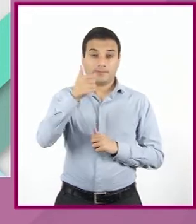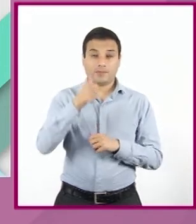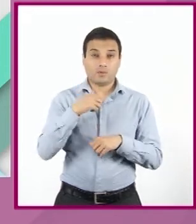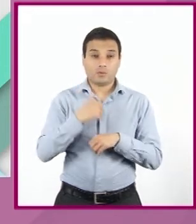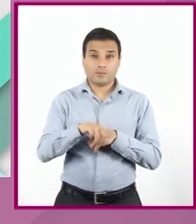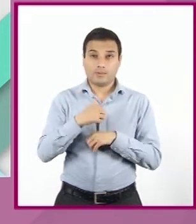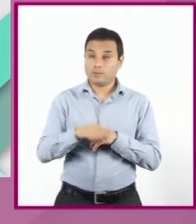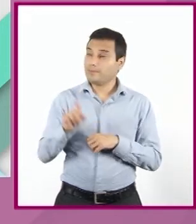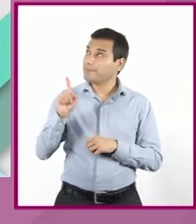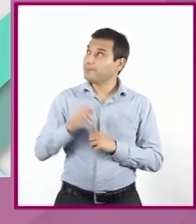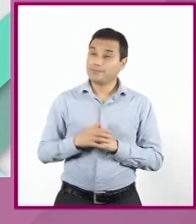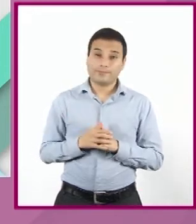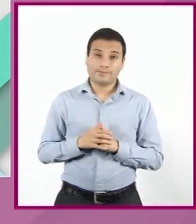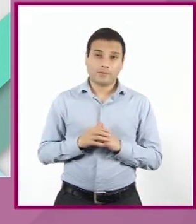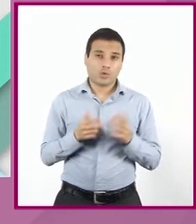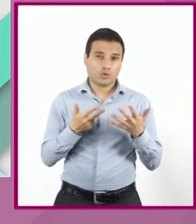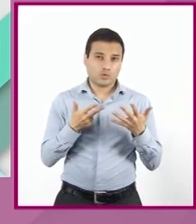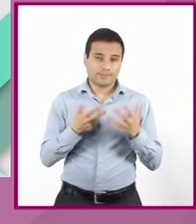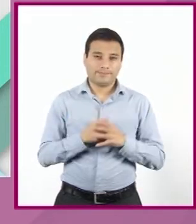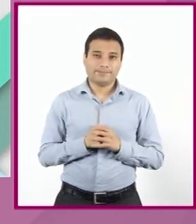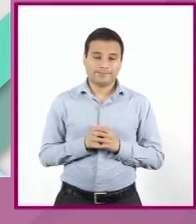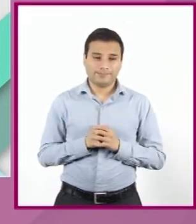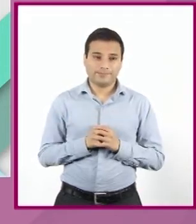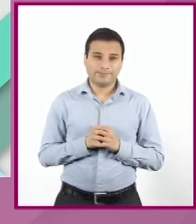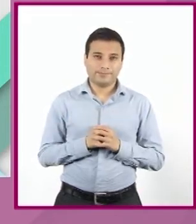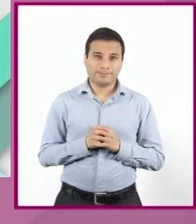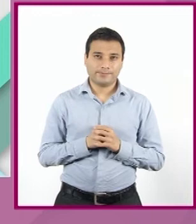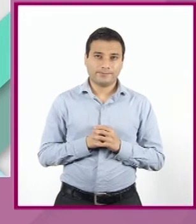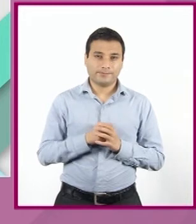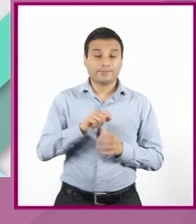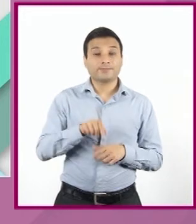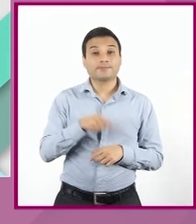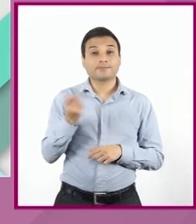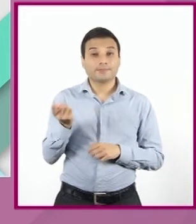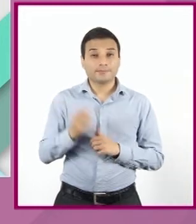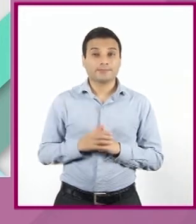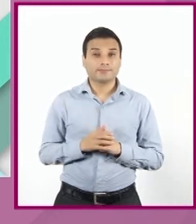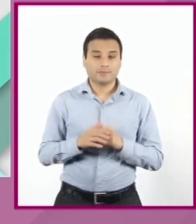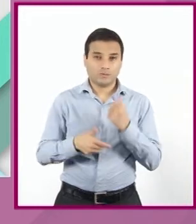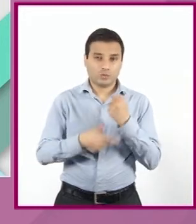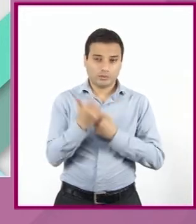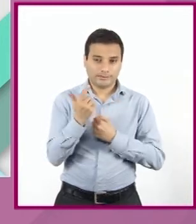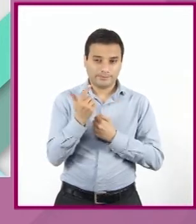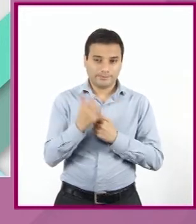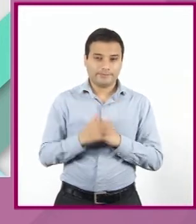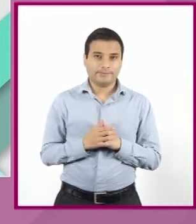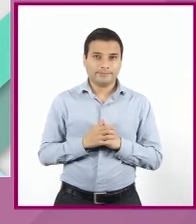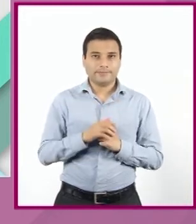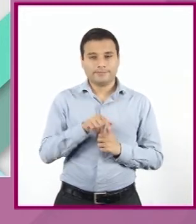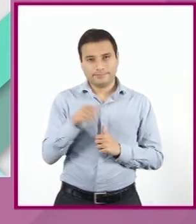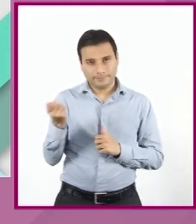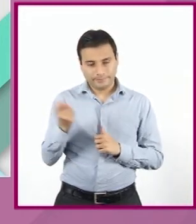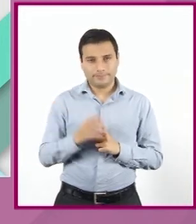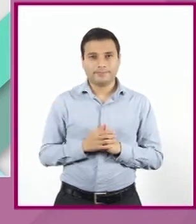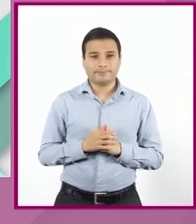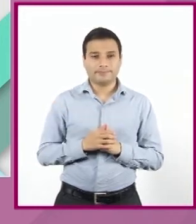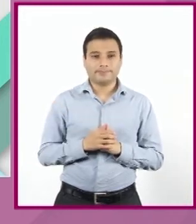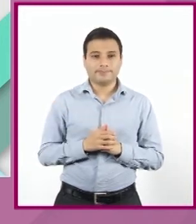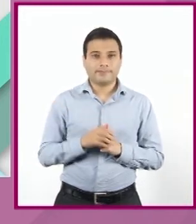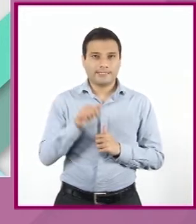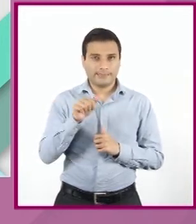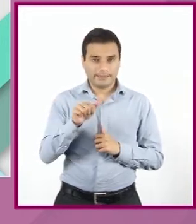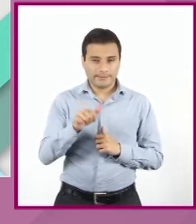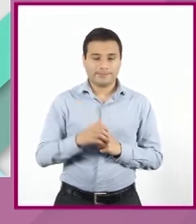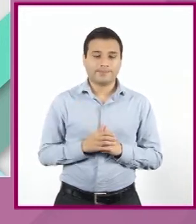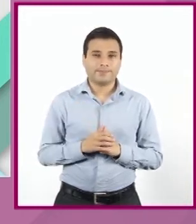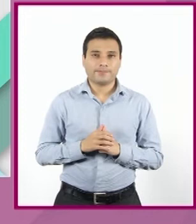de la sucesión es el número 8, el segundo término es el 12, el tercer término es el